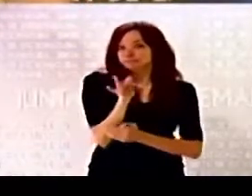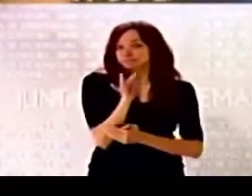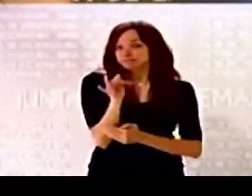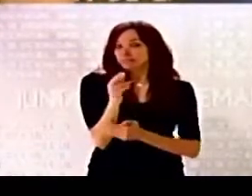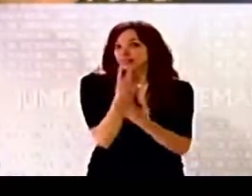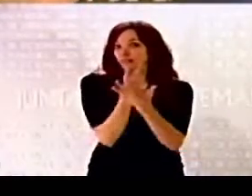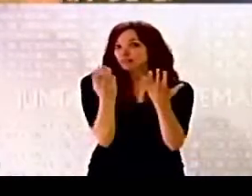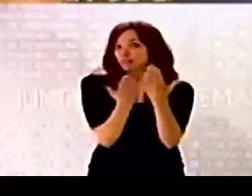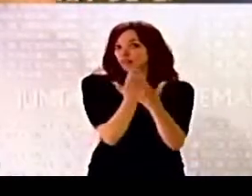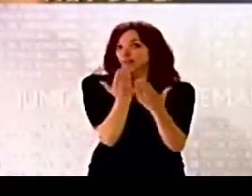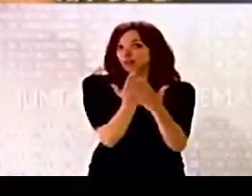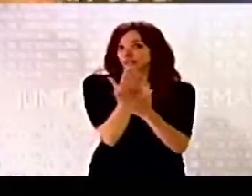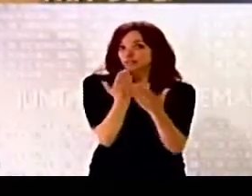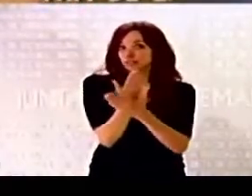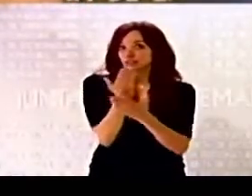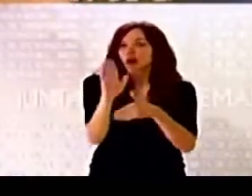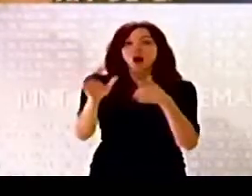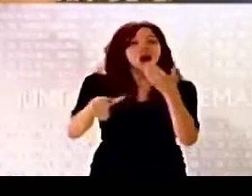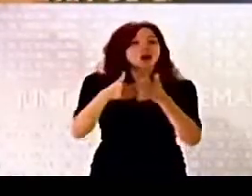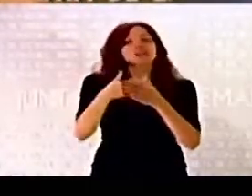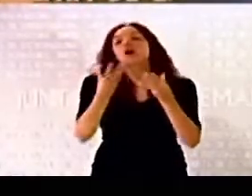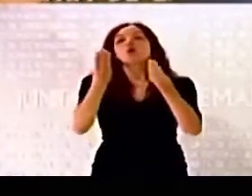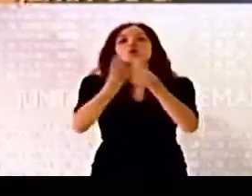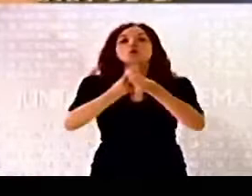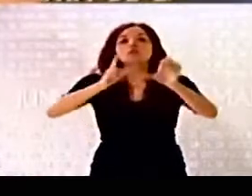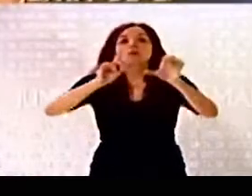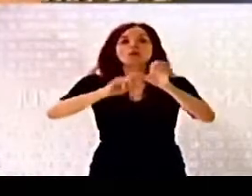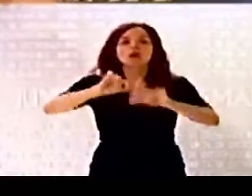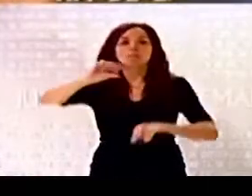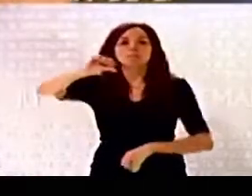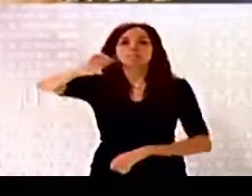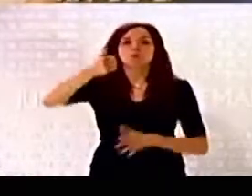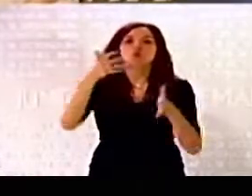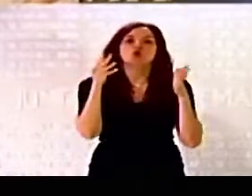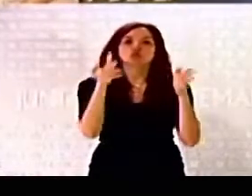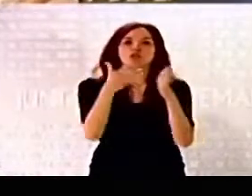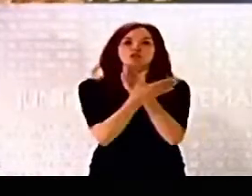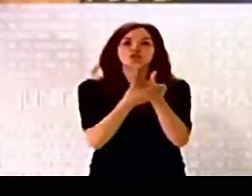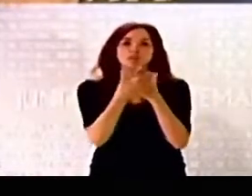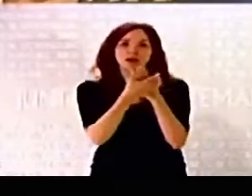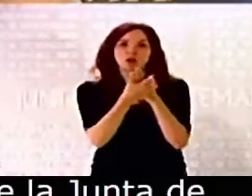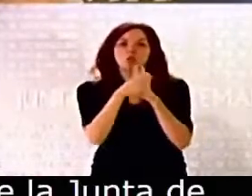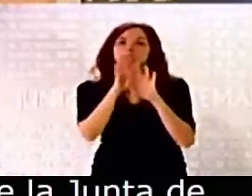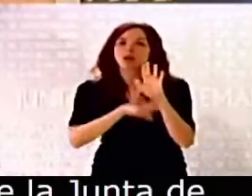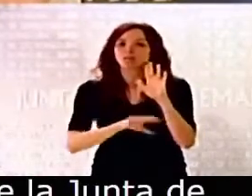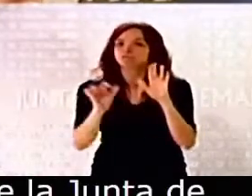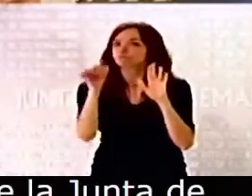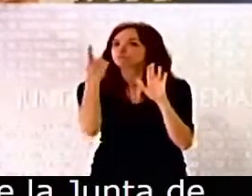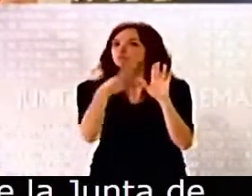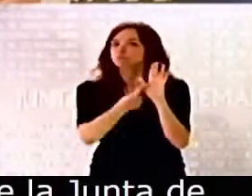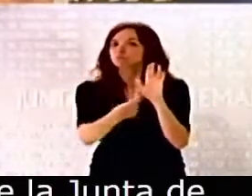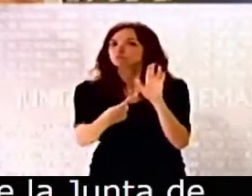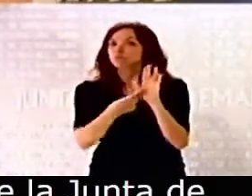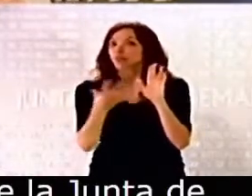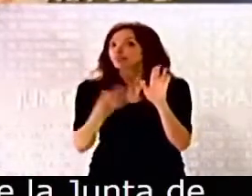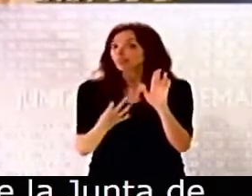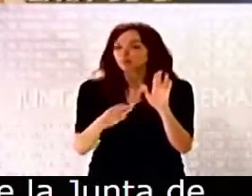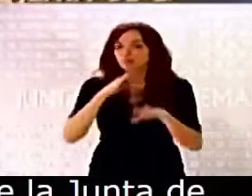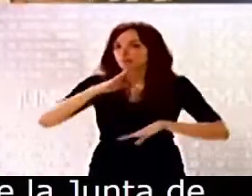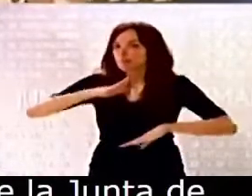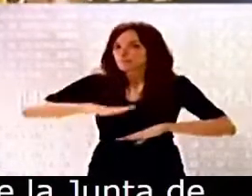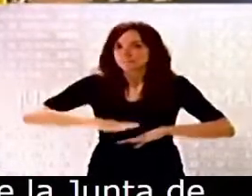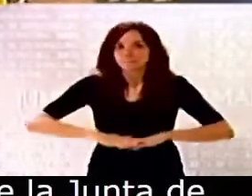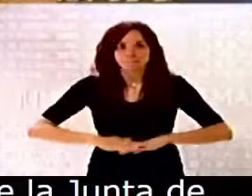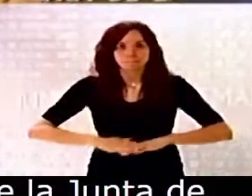hábiles hasta que la Junta de Extremadura aprueba en su Consejo de Gobierno la puesta en marcha de un plan que tenemos que ejecutar en tiempo récord, dotado con 9 millones de